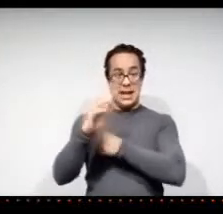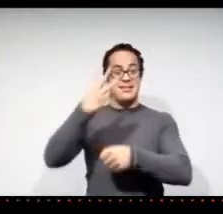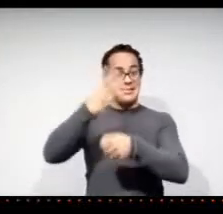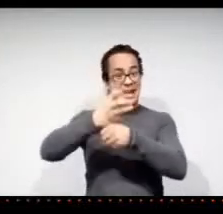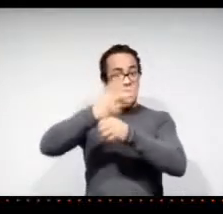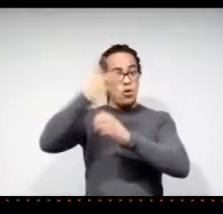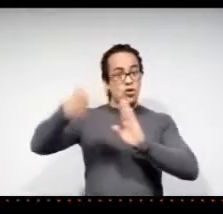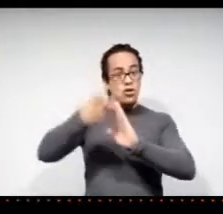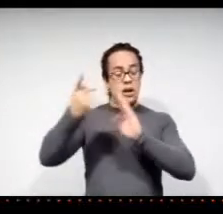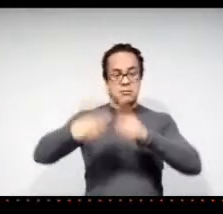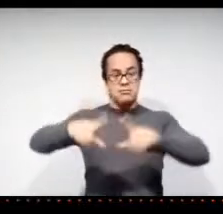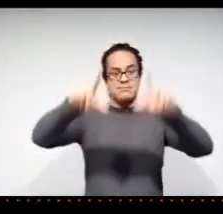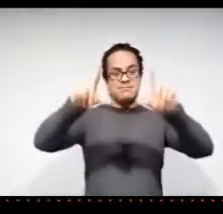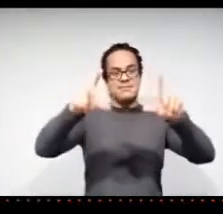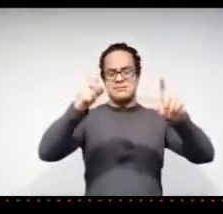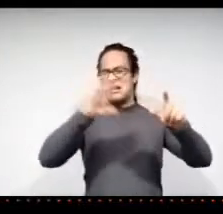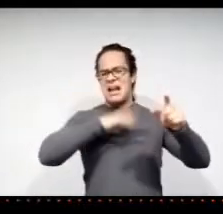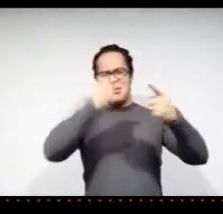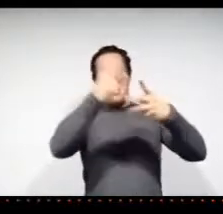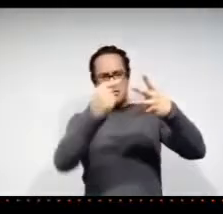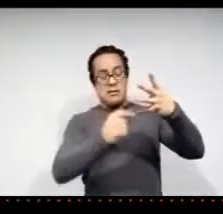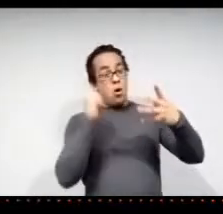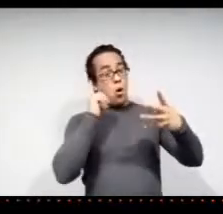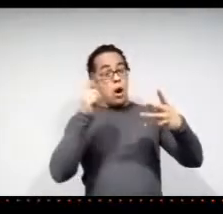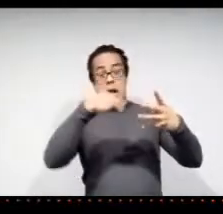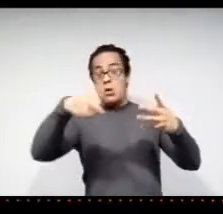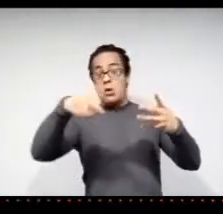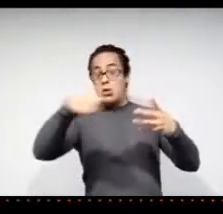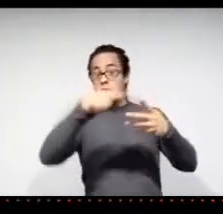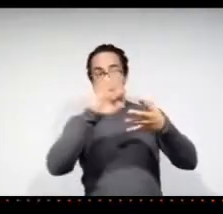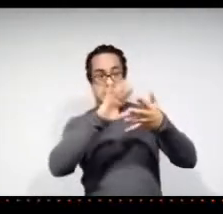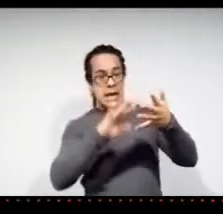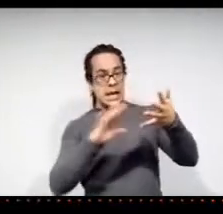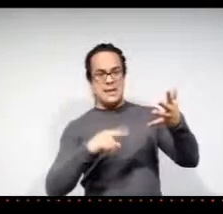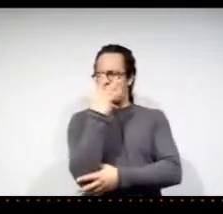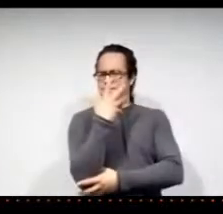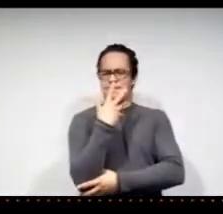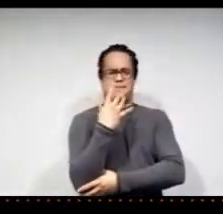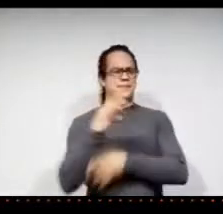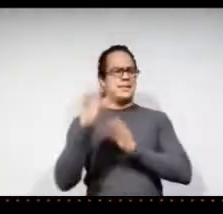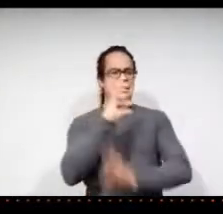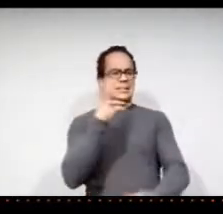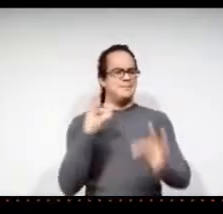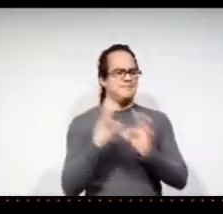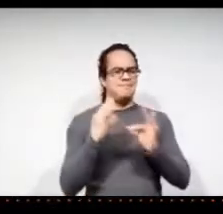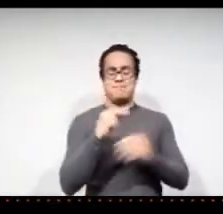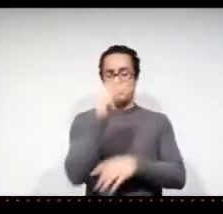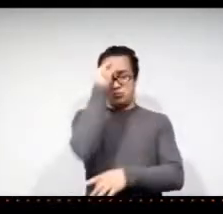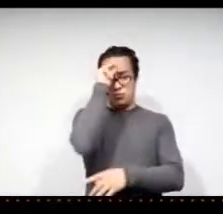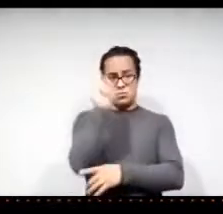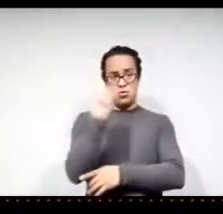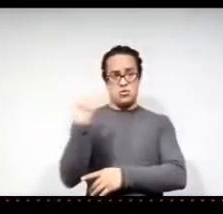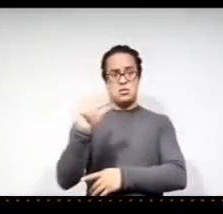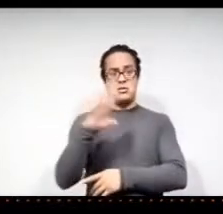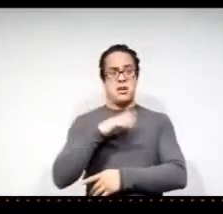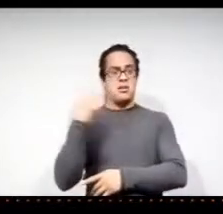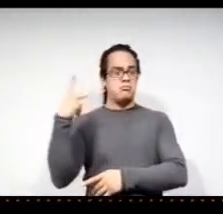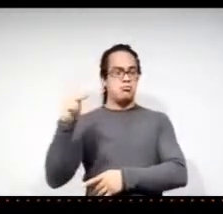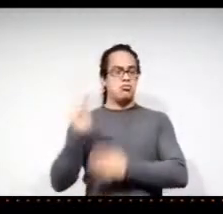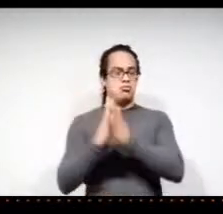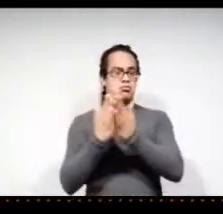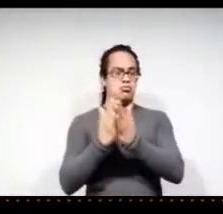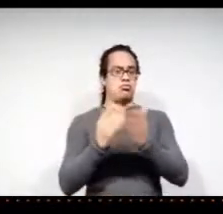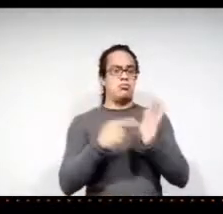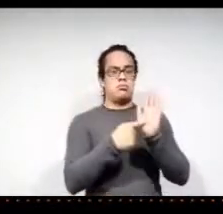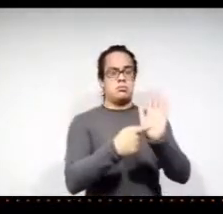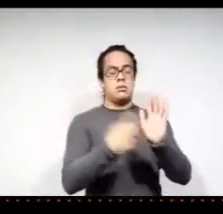cosas, ¿no? Ojalá lo pudieran checar. Es un documento hermosísimo y muy provocador. La parte que más me gustó es